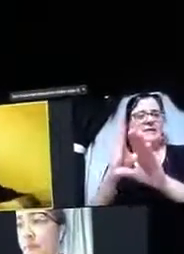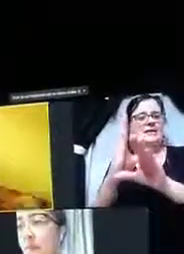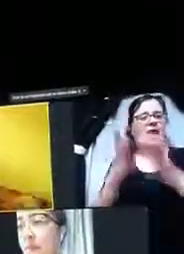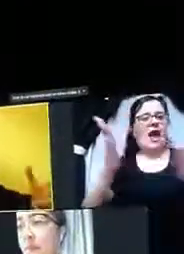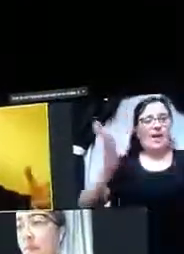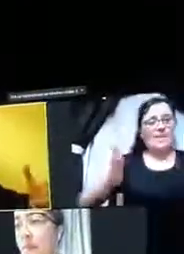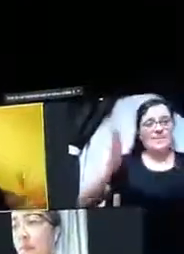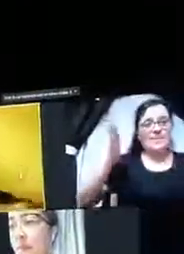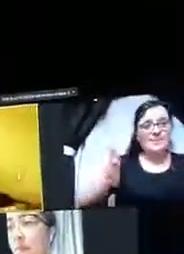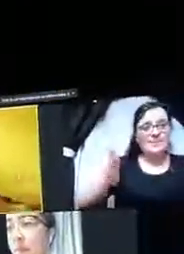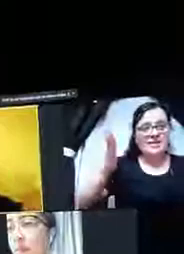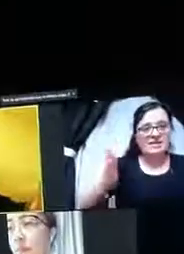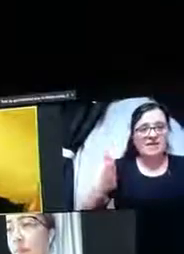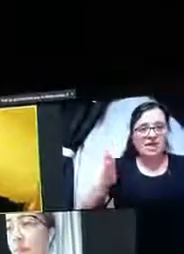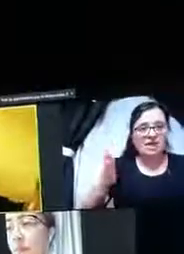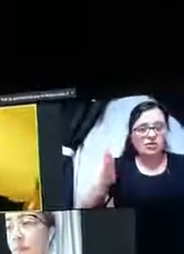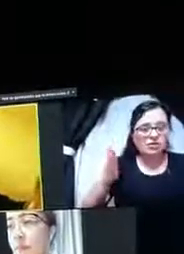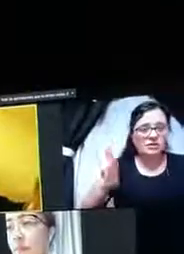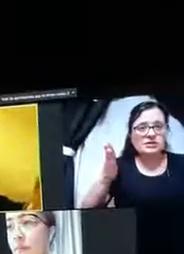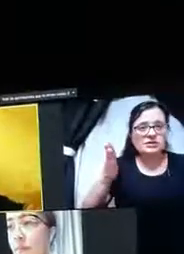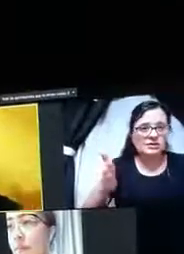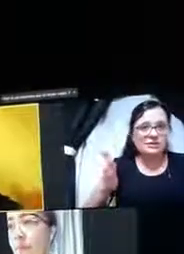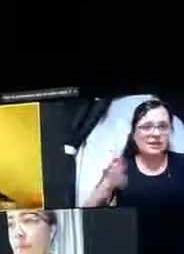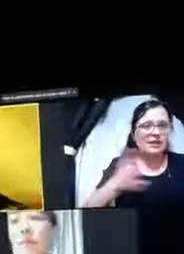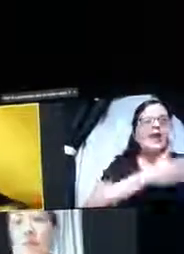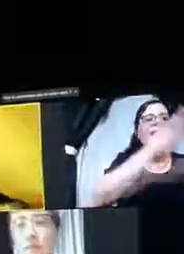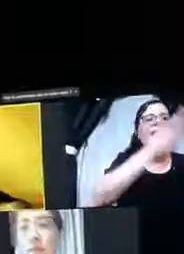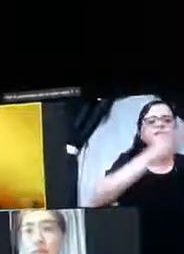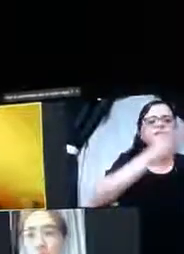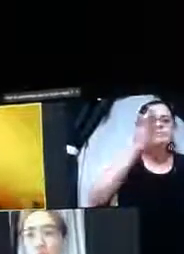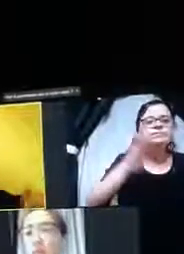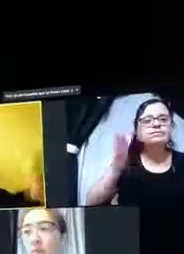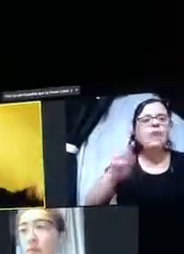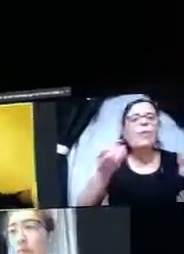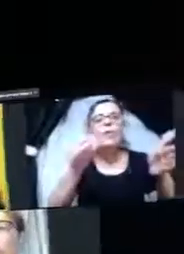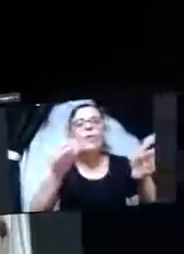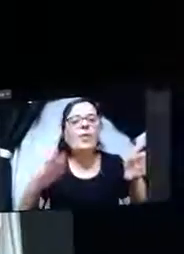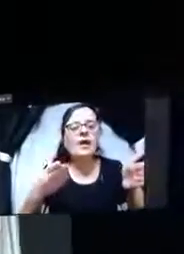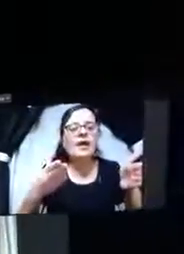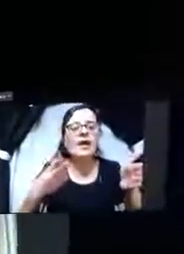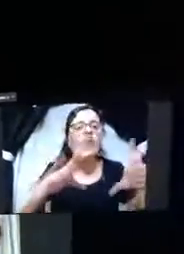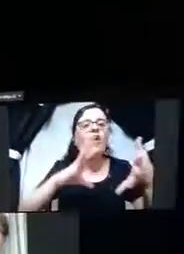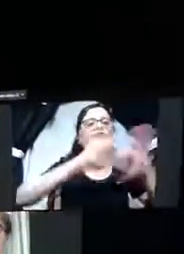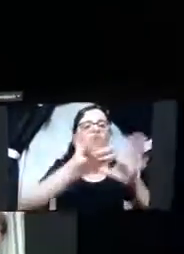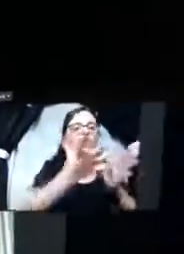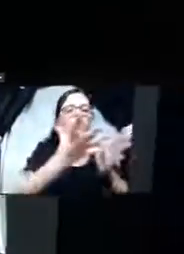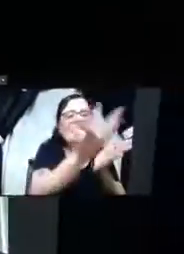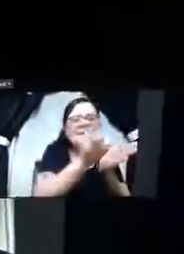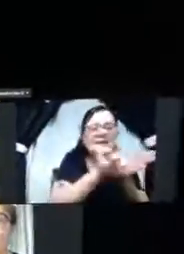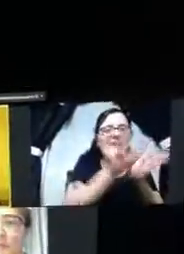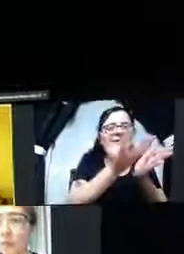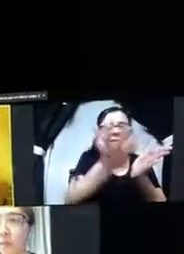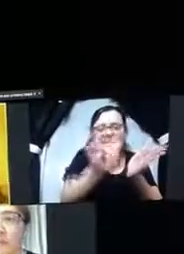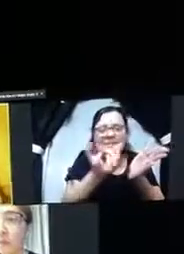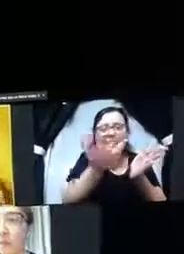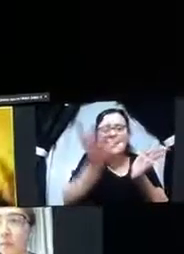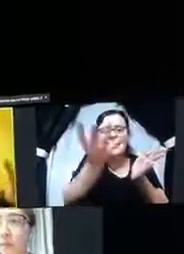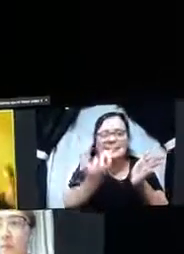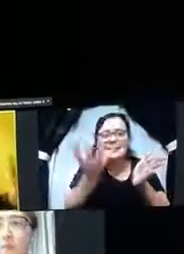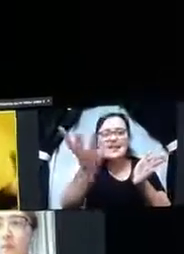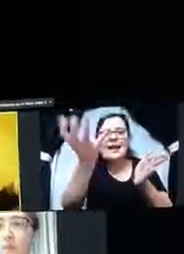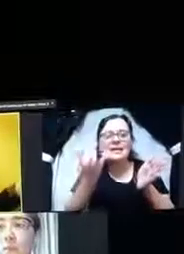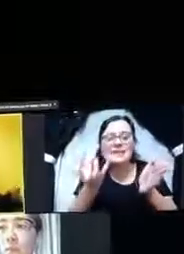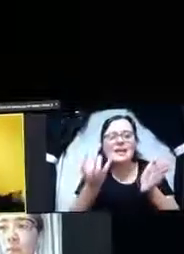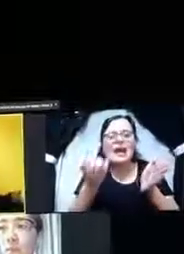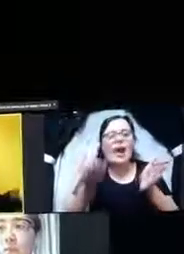secundaria. ¿Pero por qué este periodo? No es un periodo contado en años, es un periodo contado en adquisiciones. Cuando los chicos logran alcanzar la